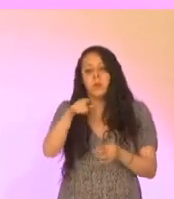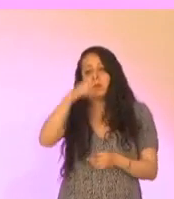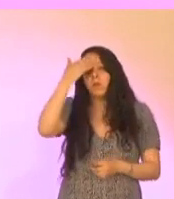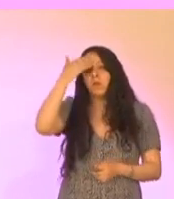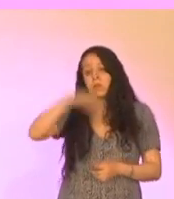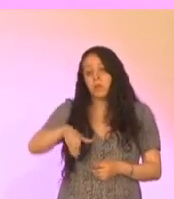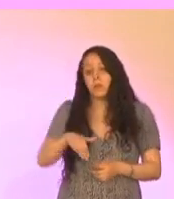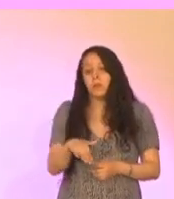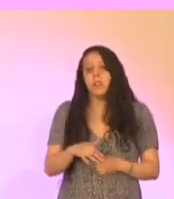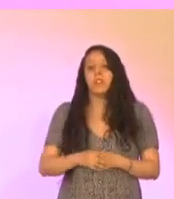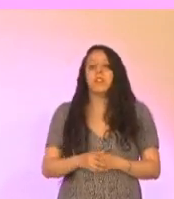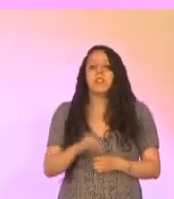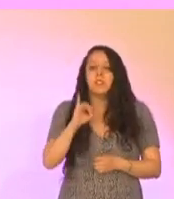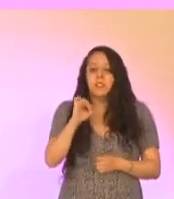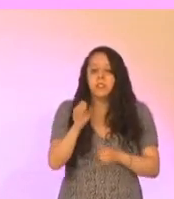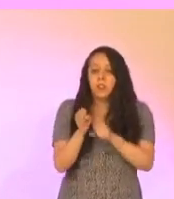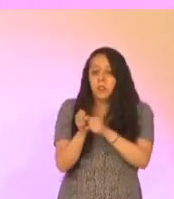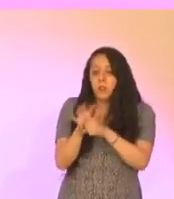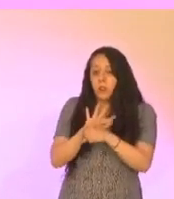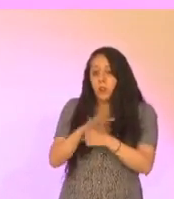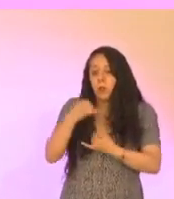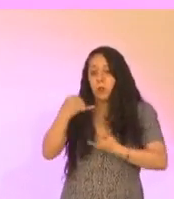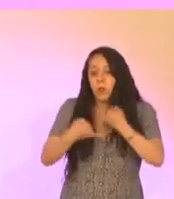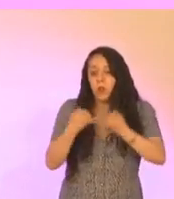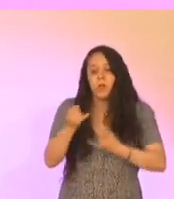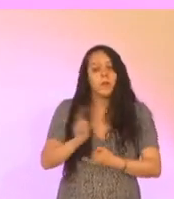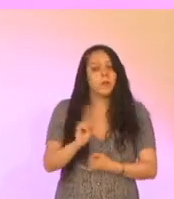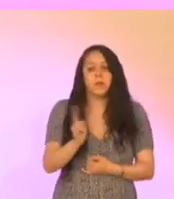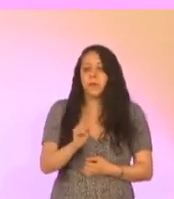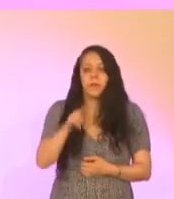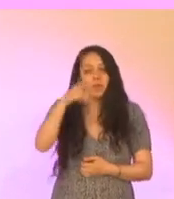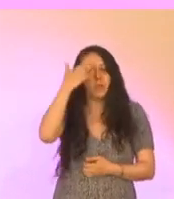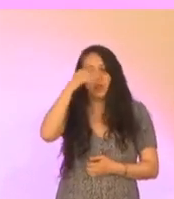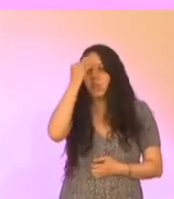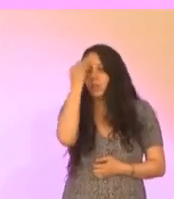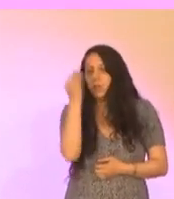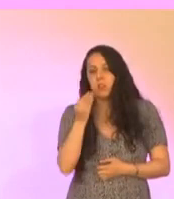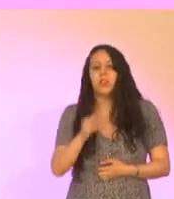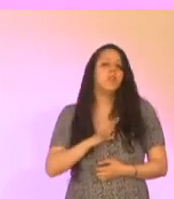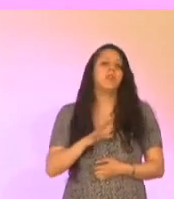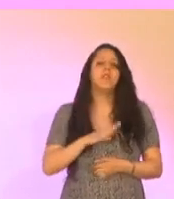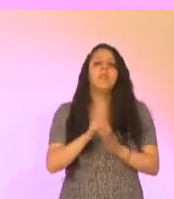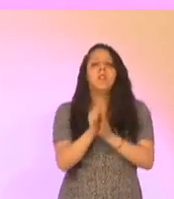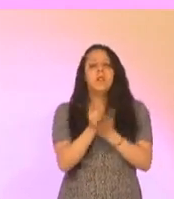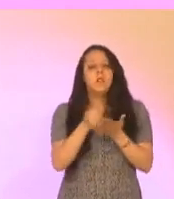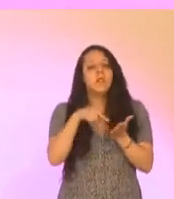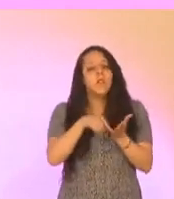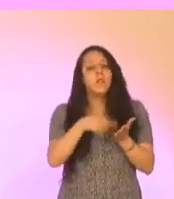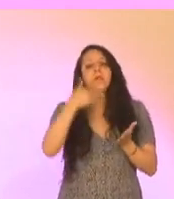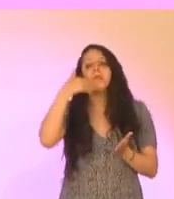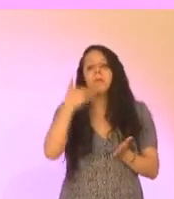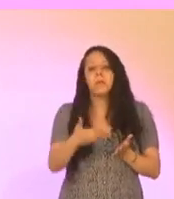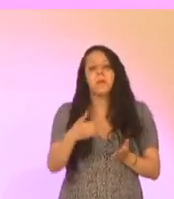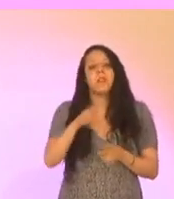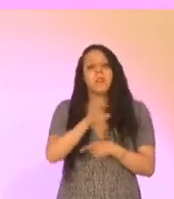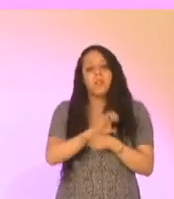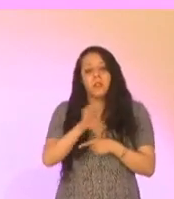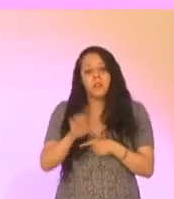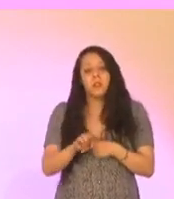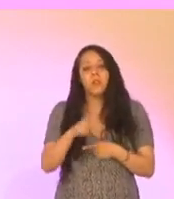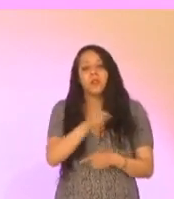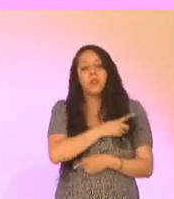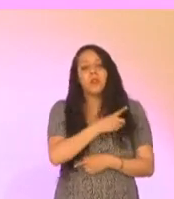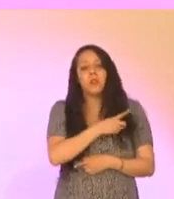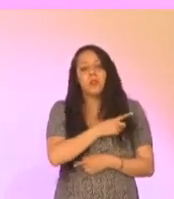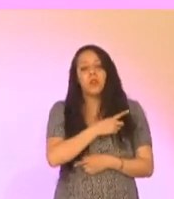terrible yo creo que surgió muy buena literatura entonces me gustaría un poco te